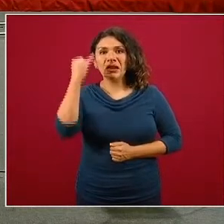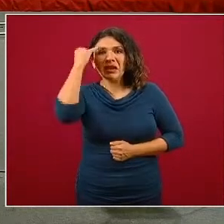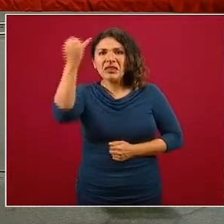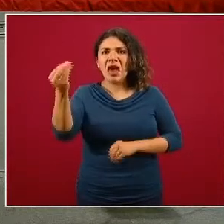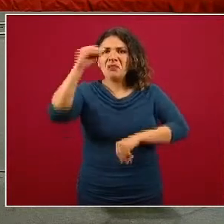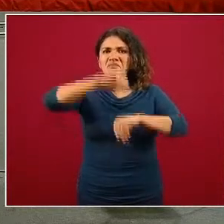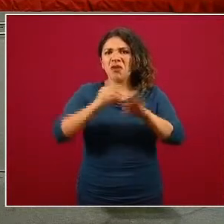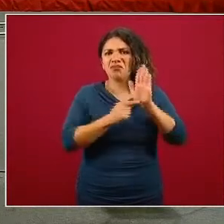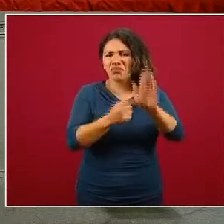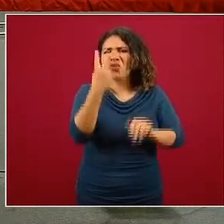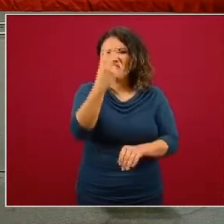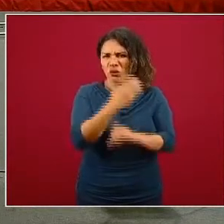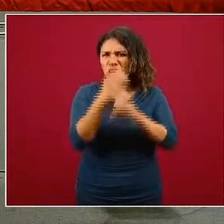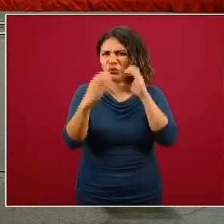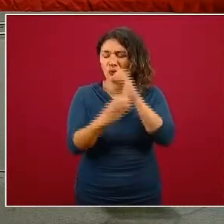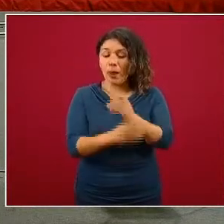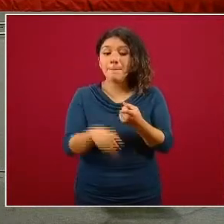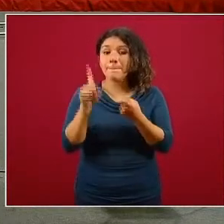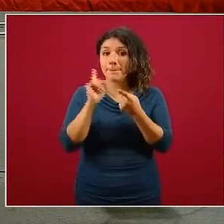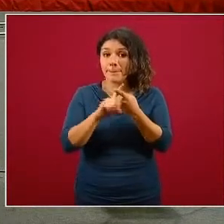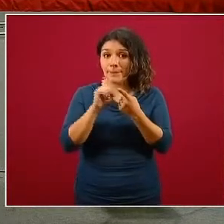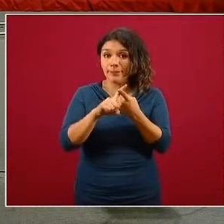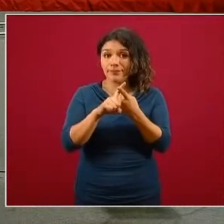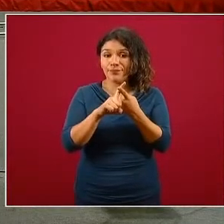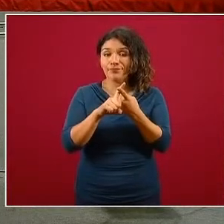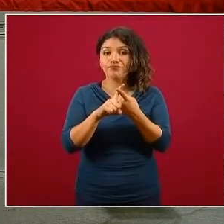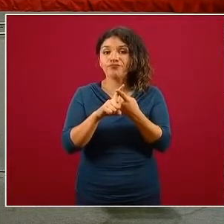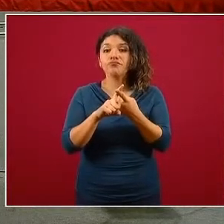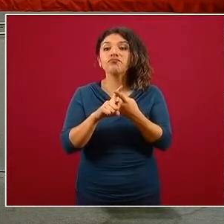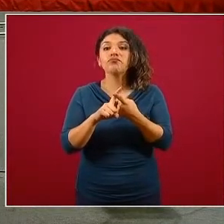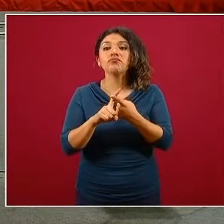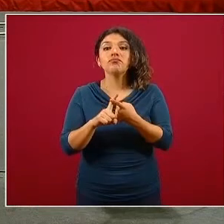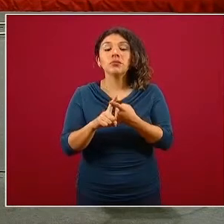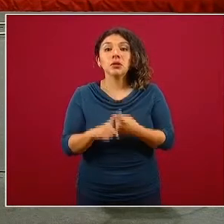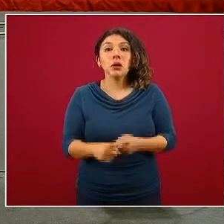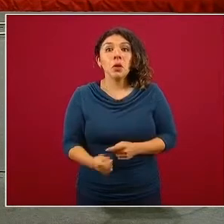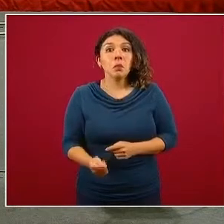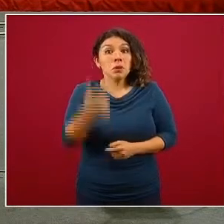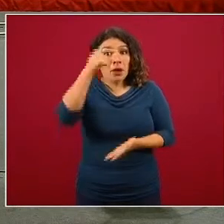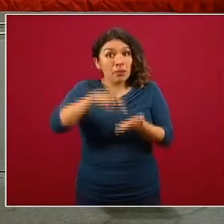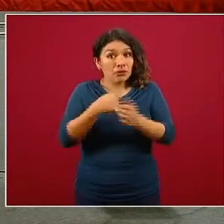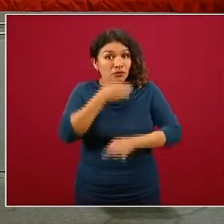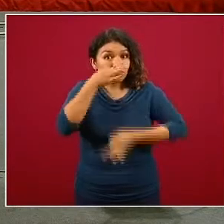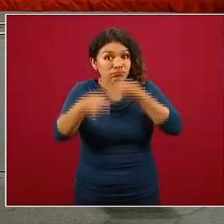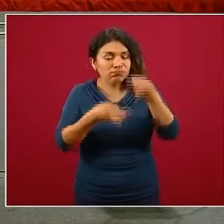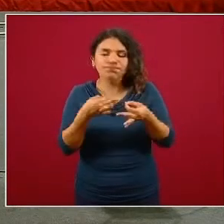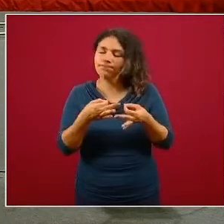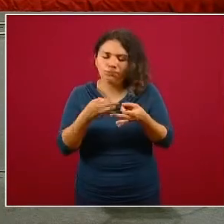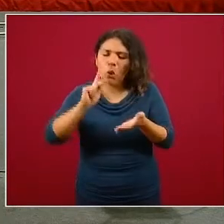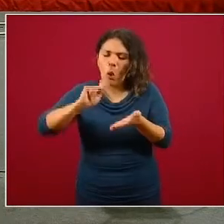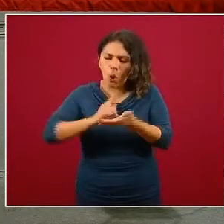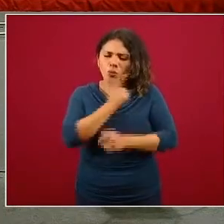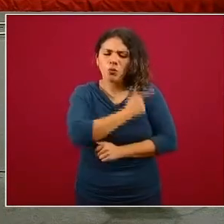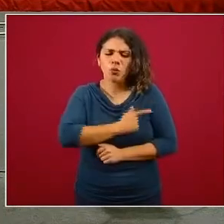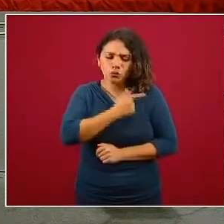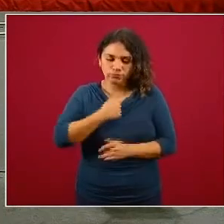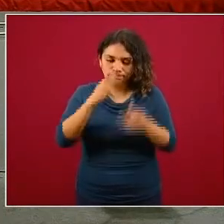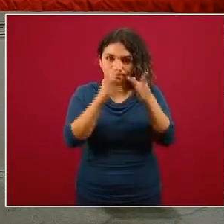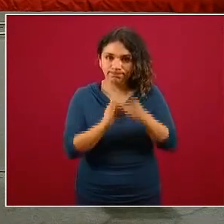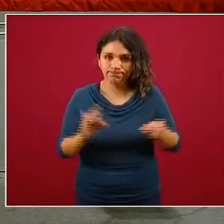planteamiento. Dos cosas. La primera, no es la primera vez que lo decimos, pero con mucho gusto lo volvemos a